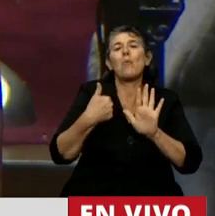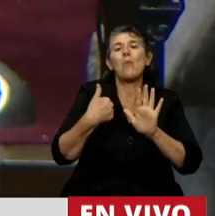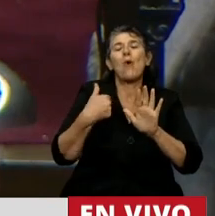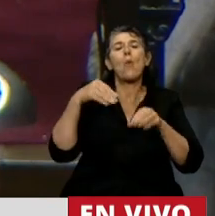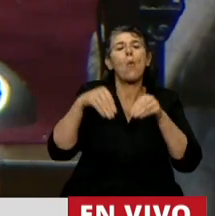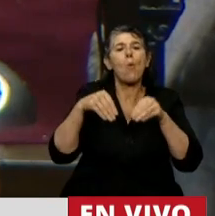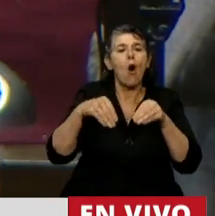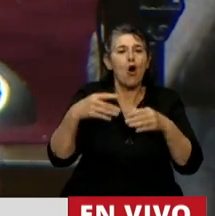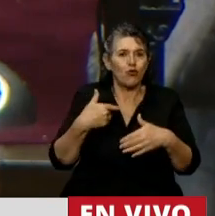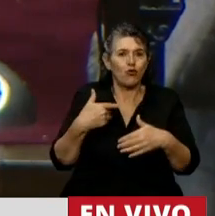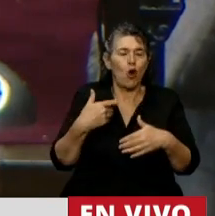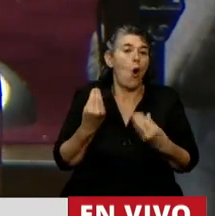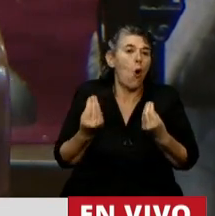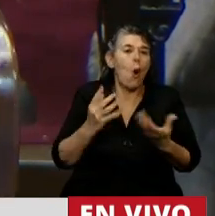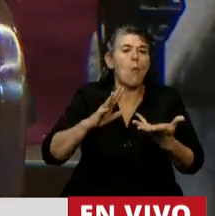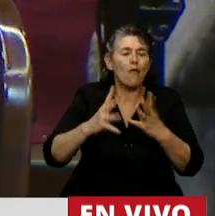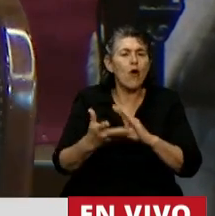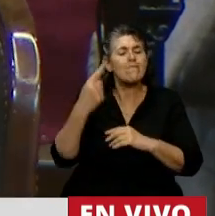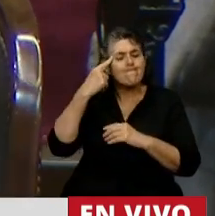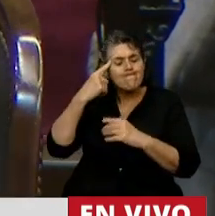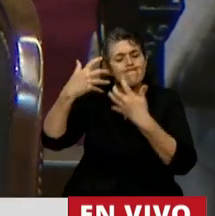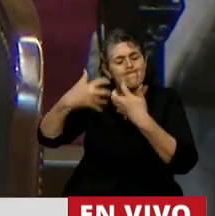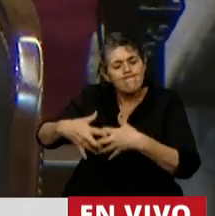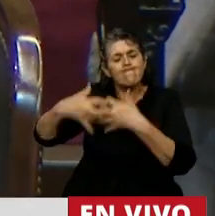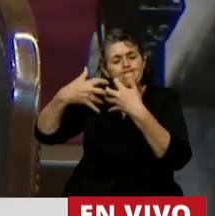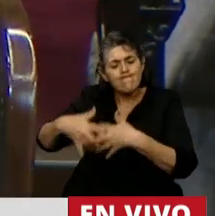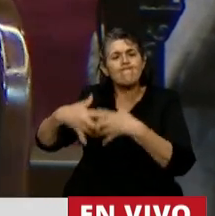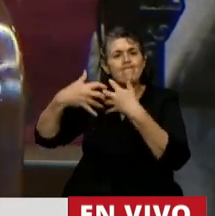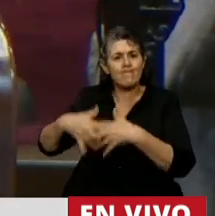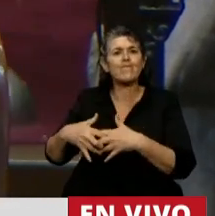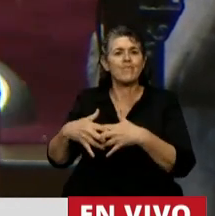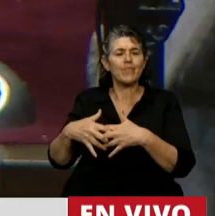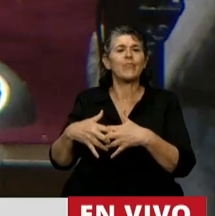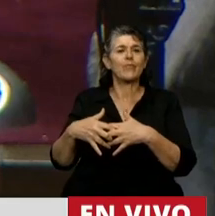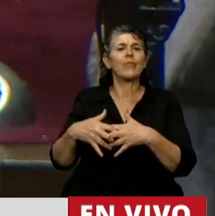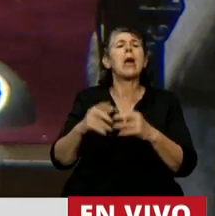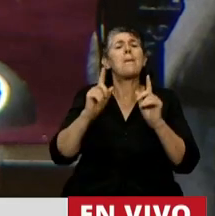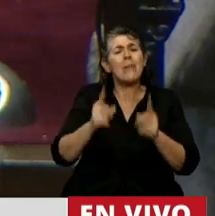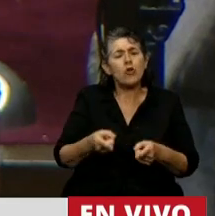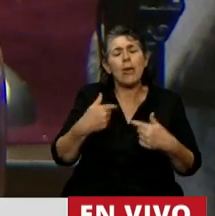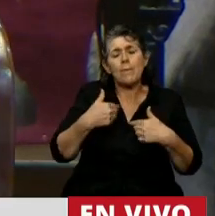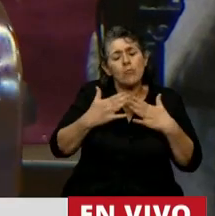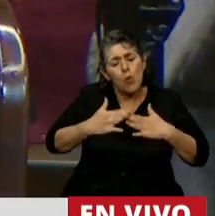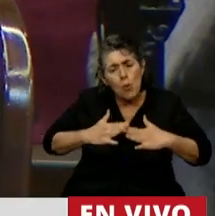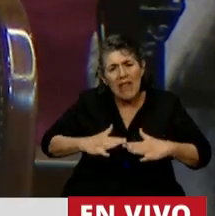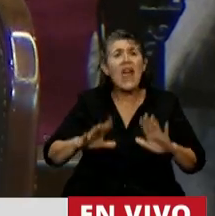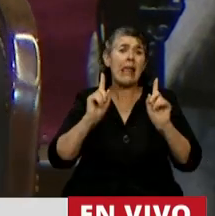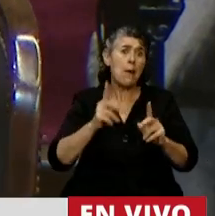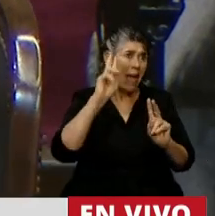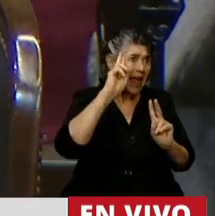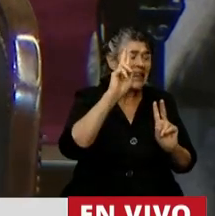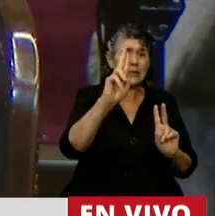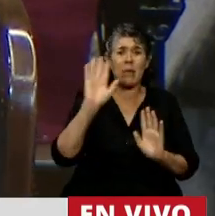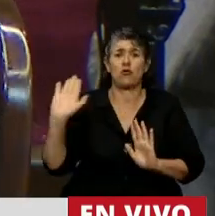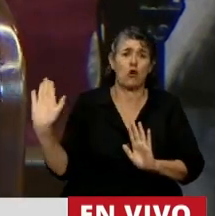mucha sensatez, con mucha racionalidad, pero sobre todo con muchísima humildad y respeto.